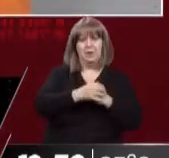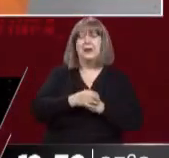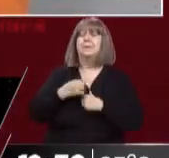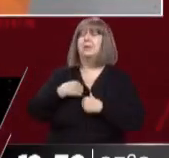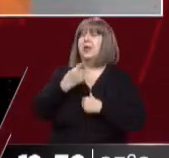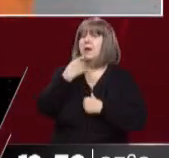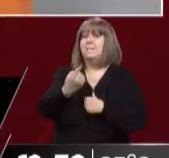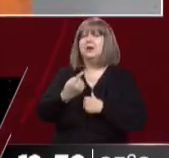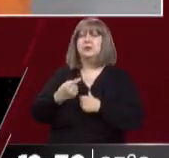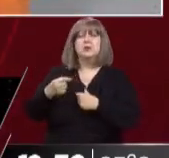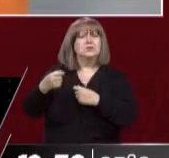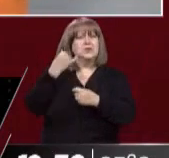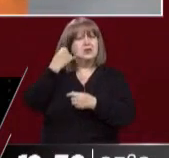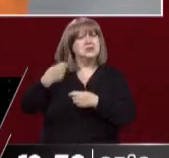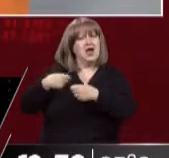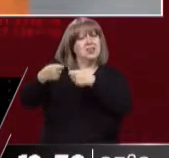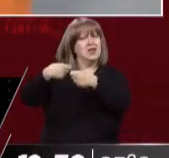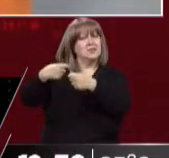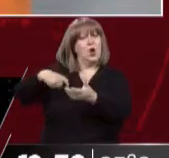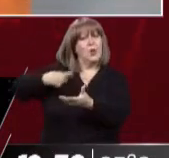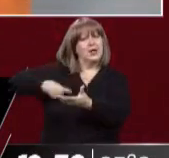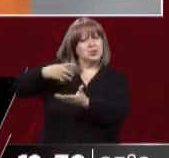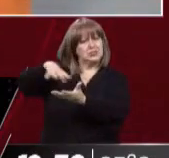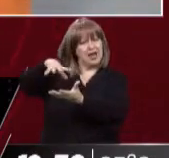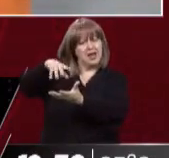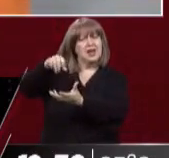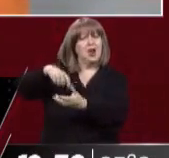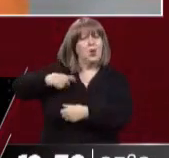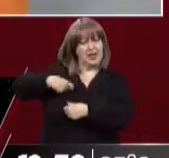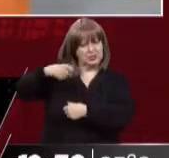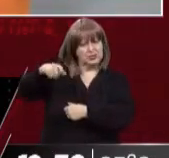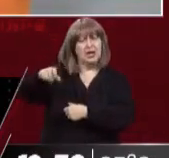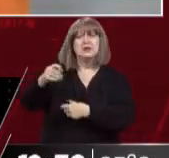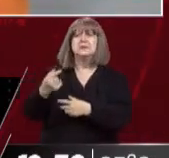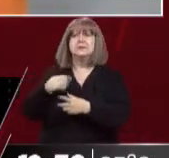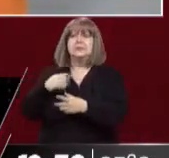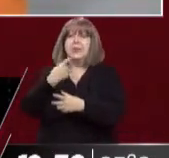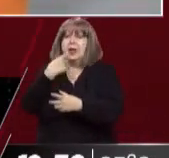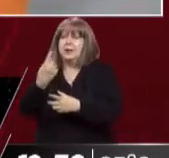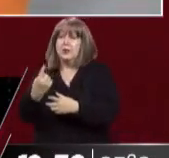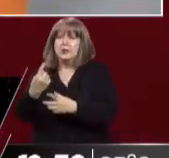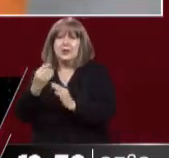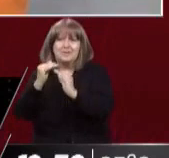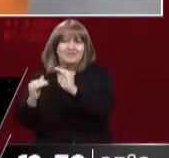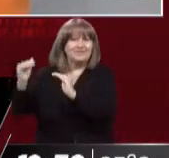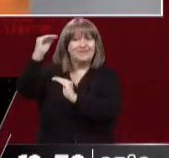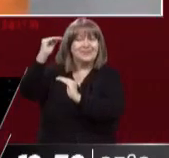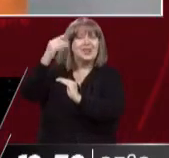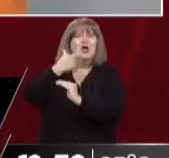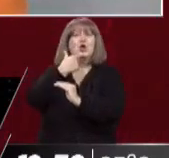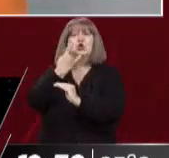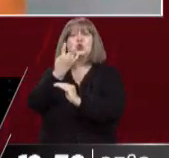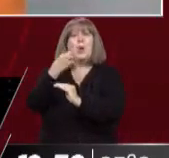las con las empresas de medicina prepaga o obras sociales A veces lo que uno primero recurre Esa superintendencia de salud